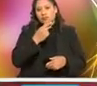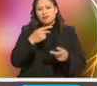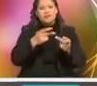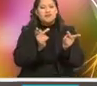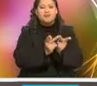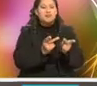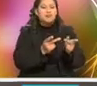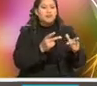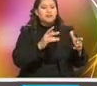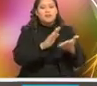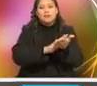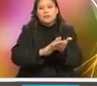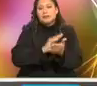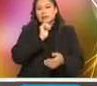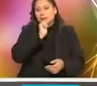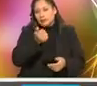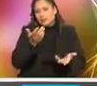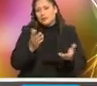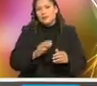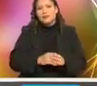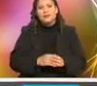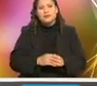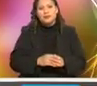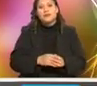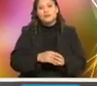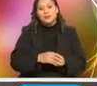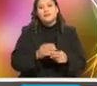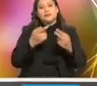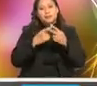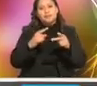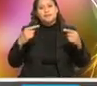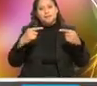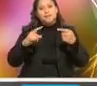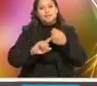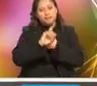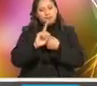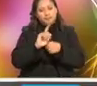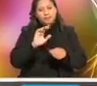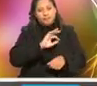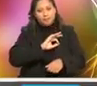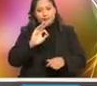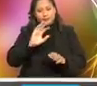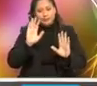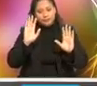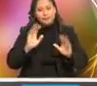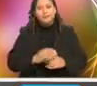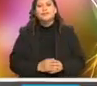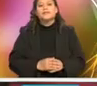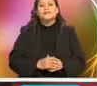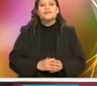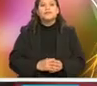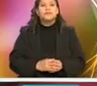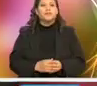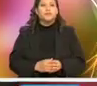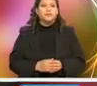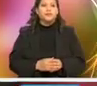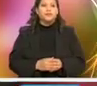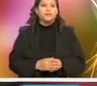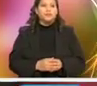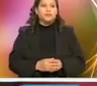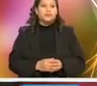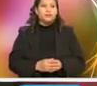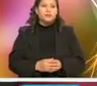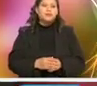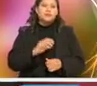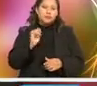¿no? Claro. Claro, entonces... pues, Porque si no, ahí sí vienen los problemas. Exacto, ¿no? exacto. Entonces, y eso se expresan